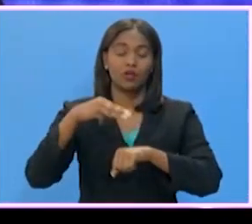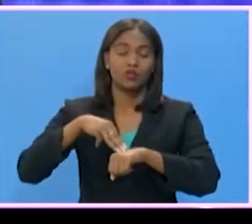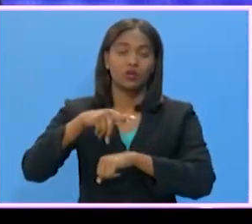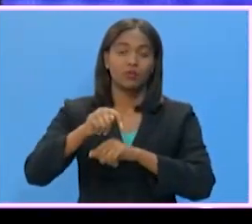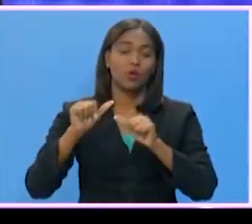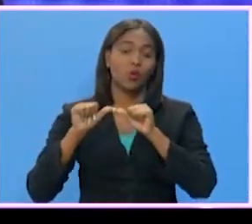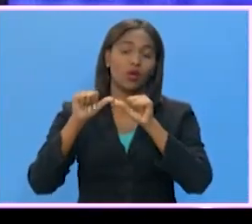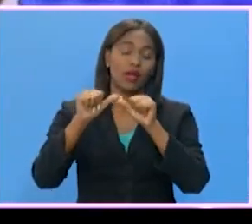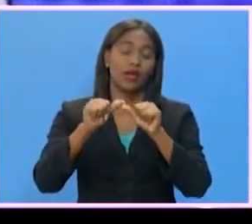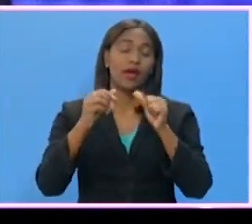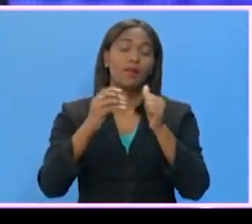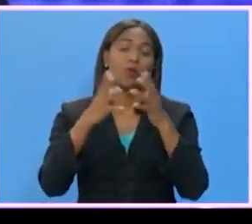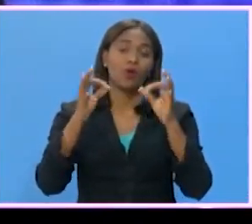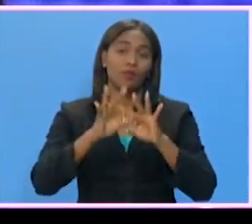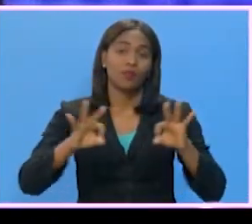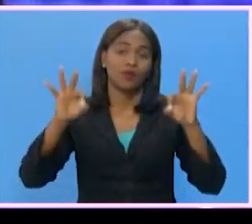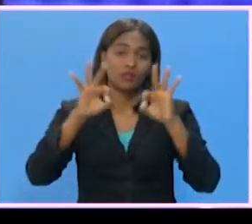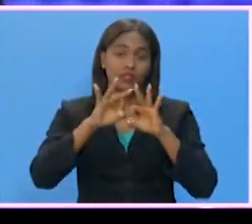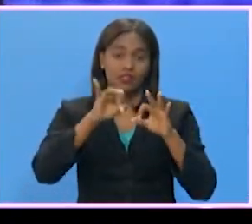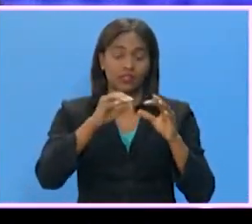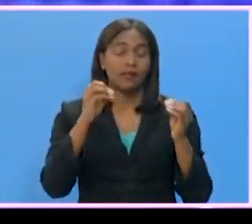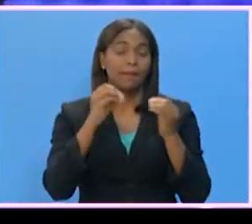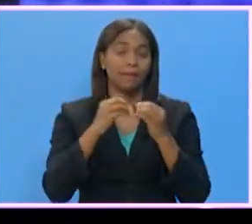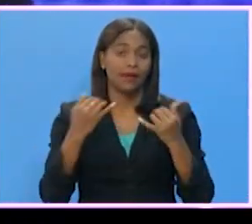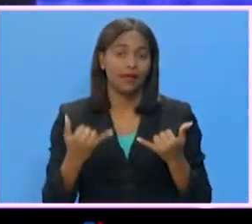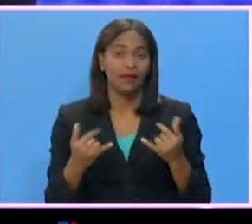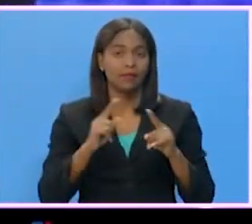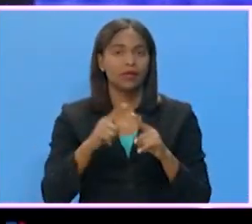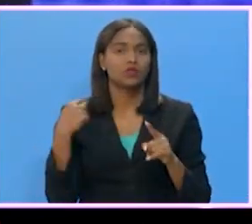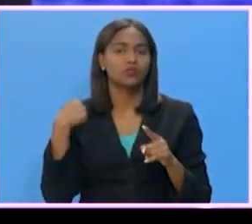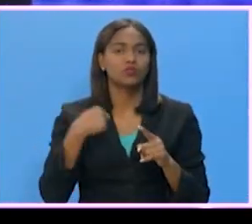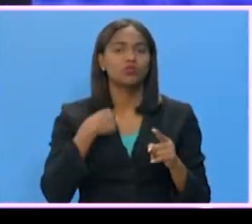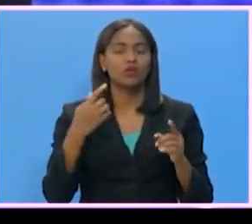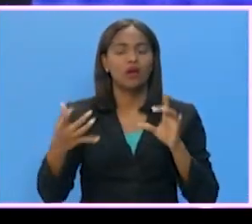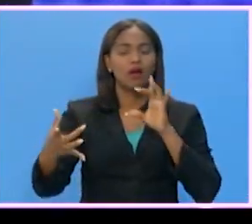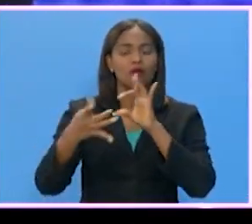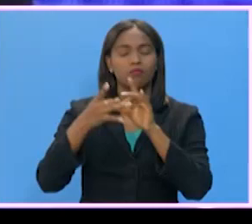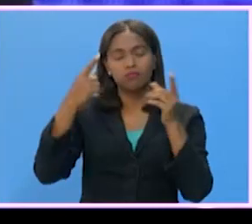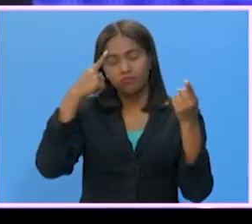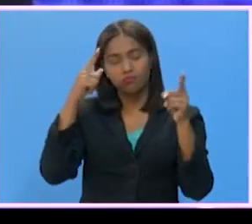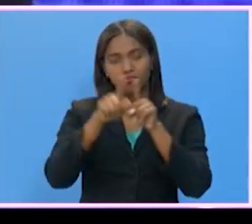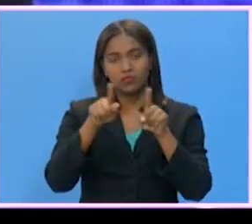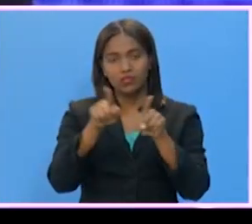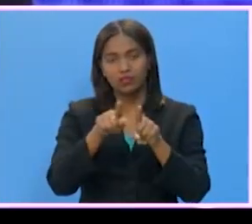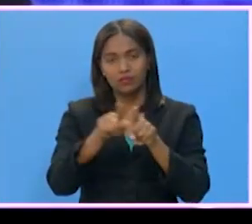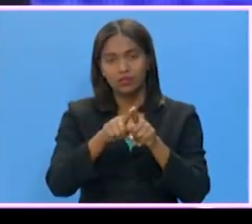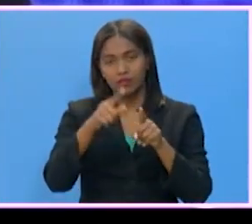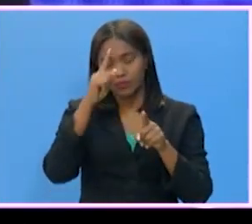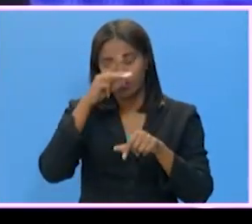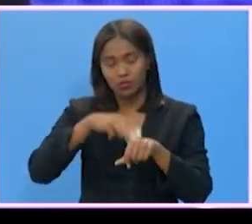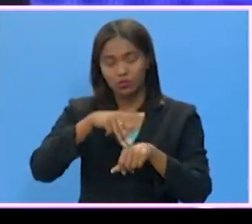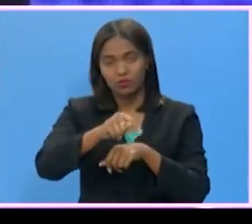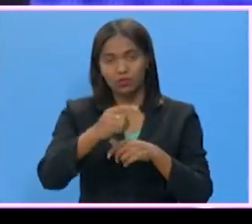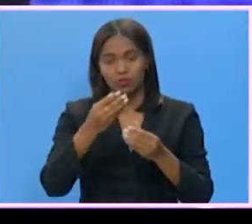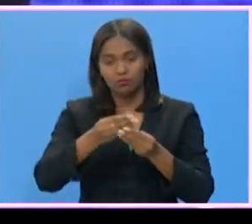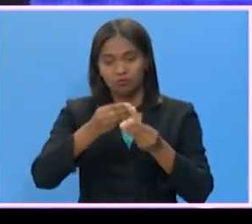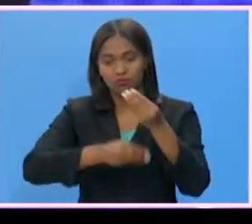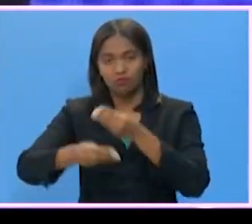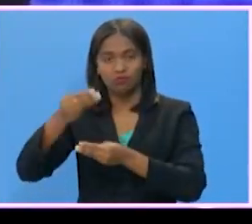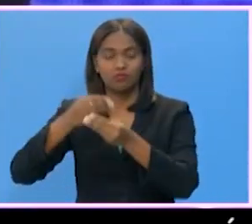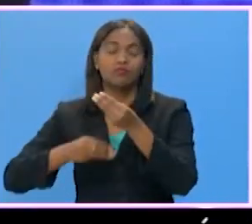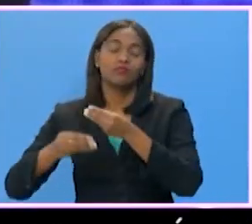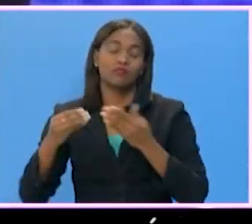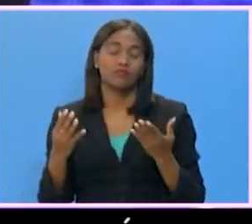turismo importante, es el más importante, pero nosotros lo combinamos también con turismo ecológico,